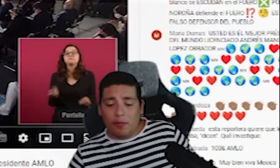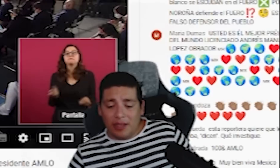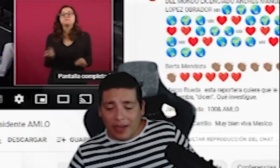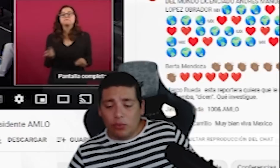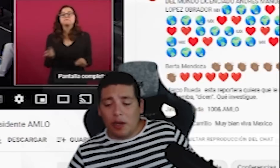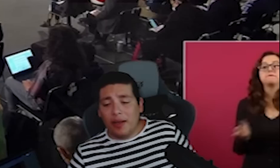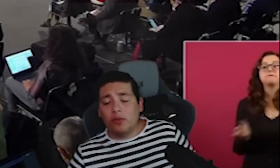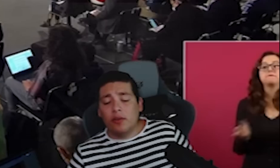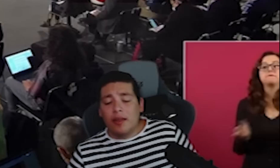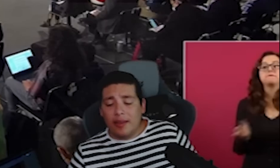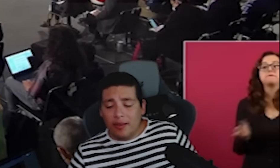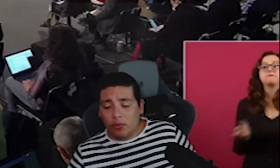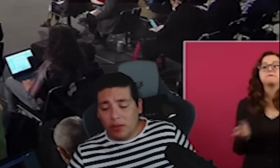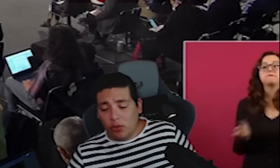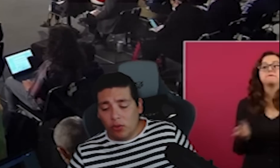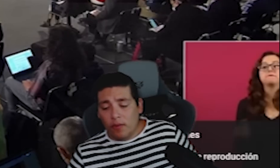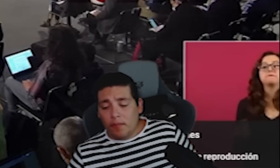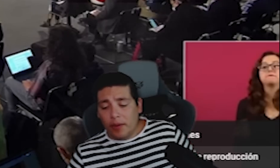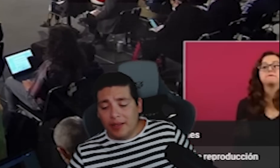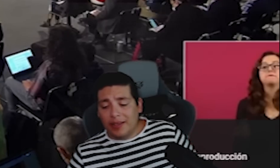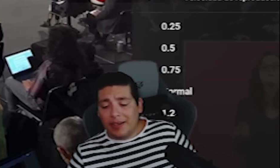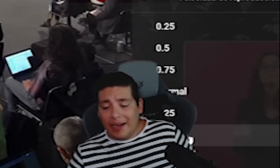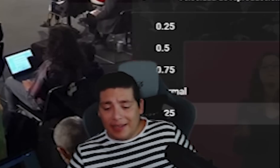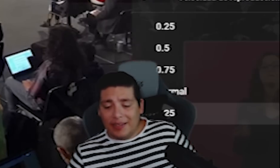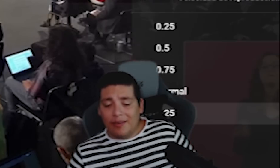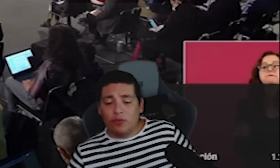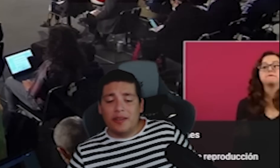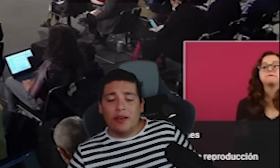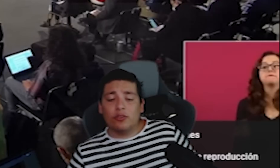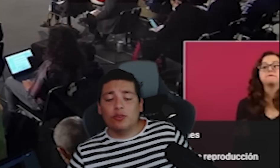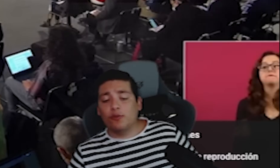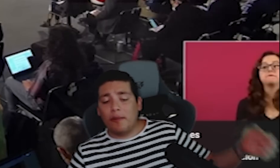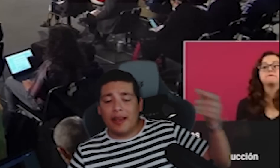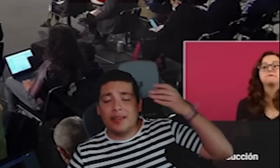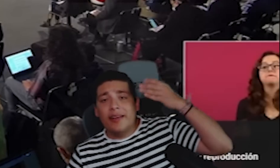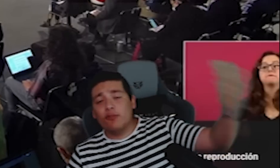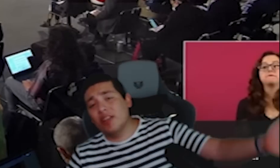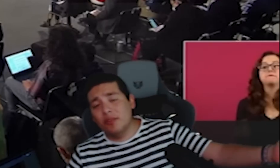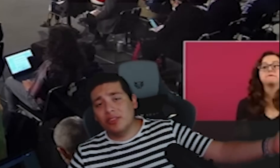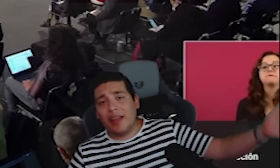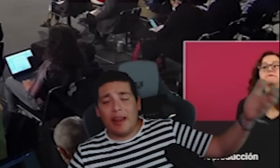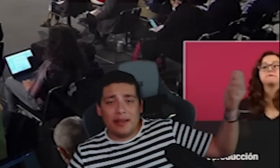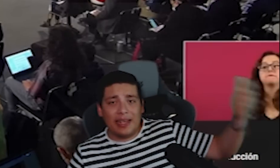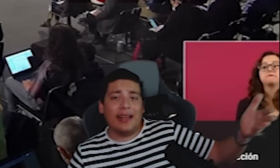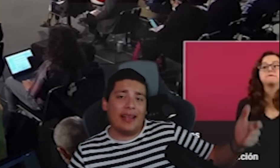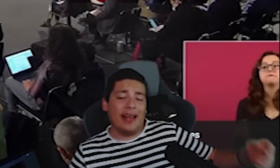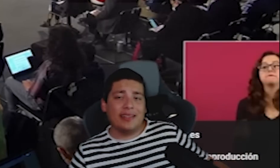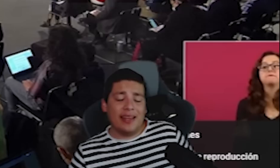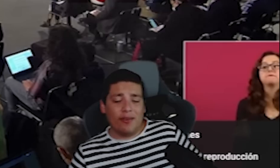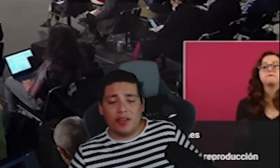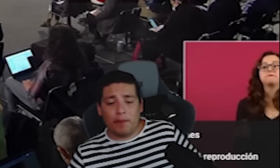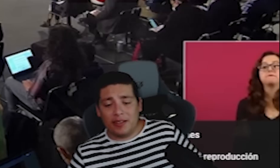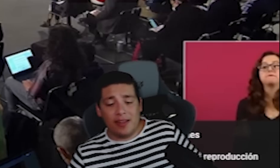que pues haga su trabajo y sobre todo pues regresen los mineros con sus familias escuchemos el mensaje